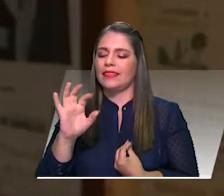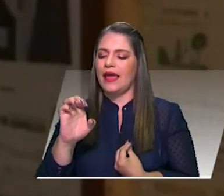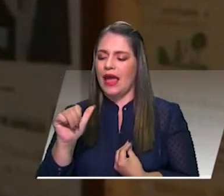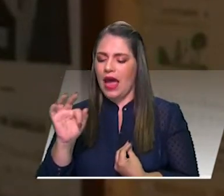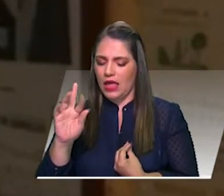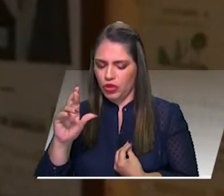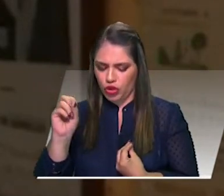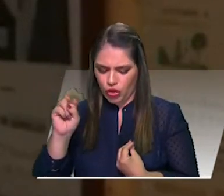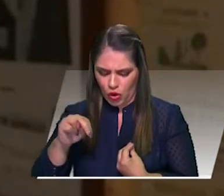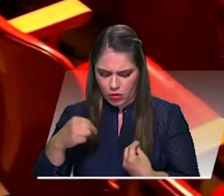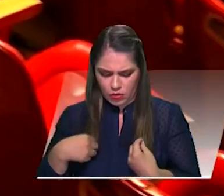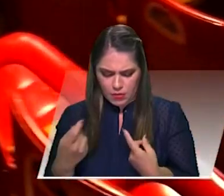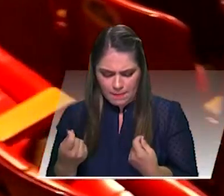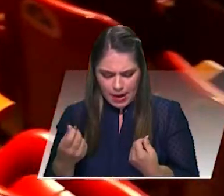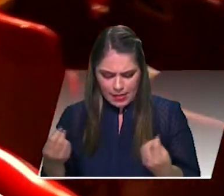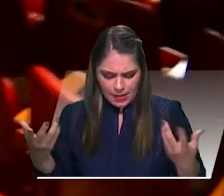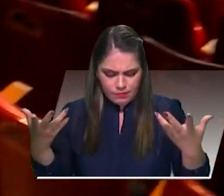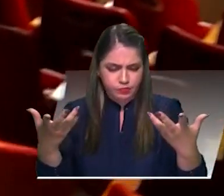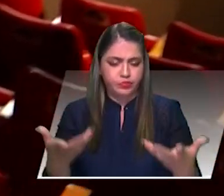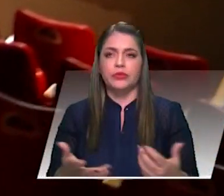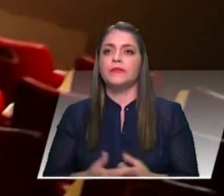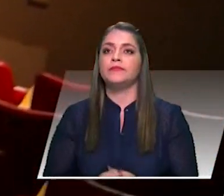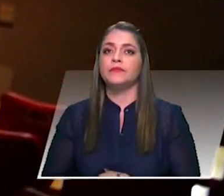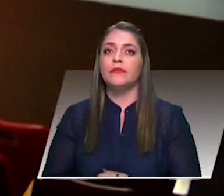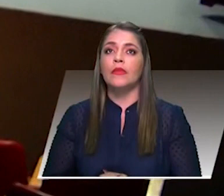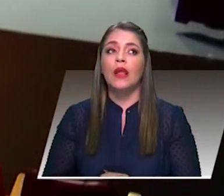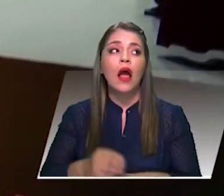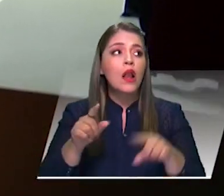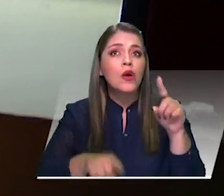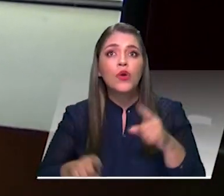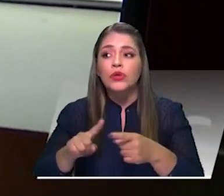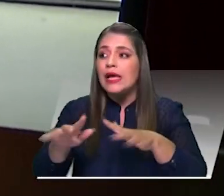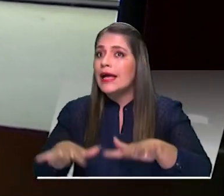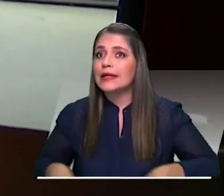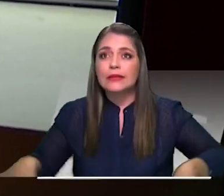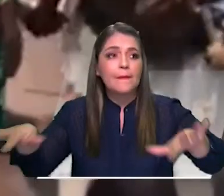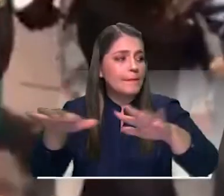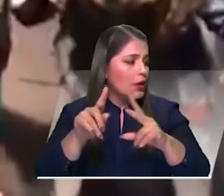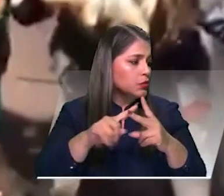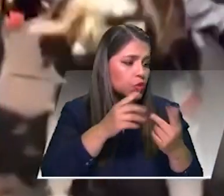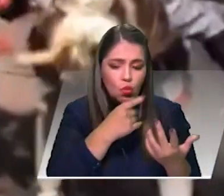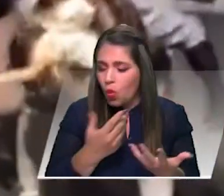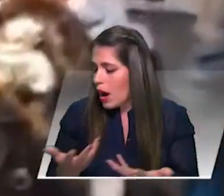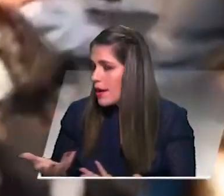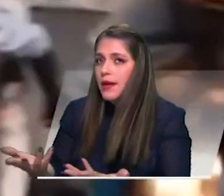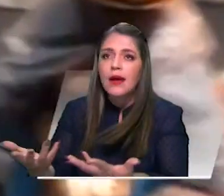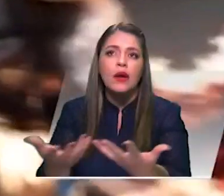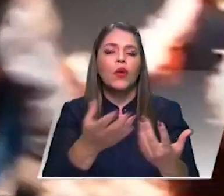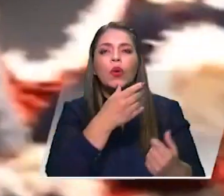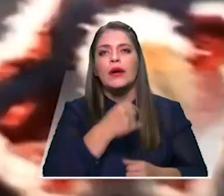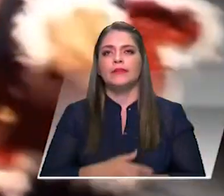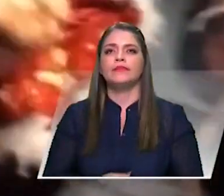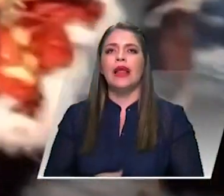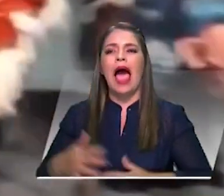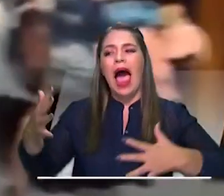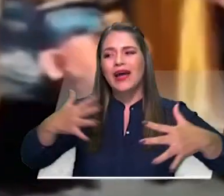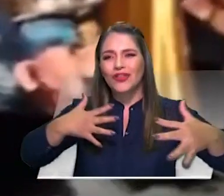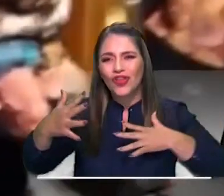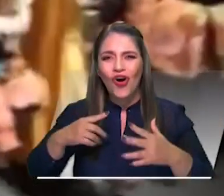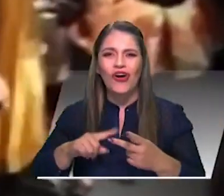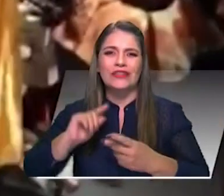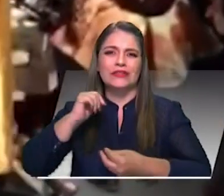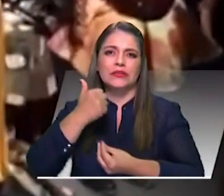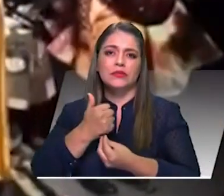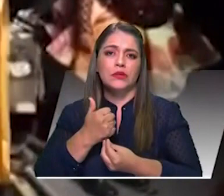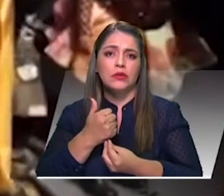plata porque queremos ser solidarios. A pesar de la falta de espacios, de recursos y de público, actores y directores se niegan a terminar la